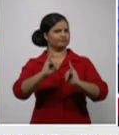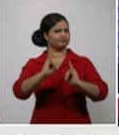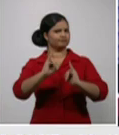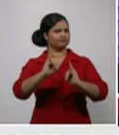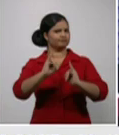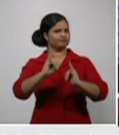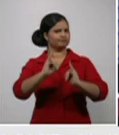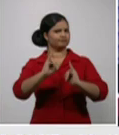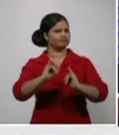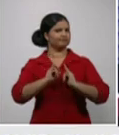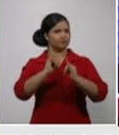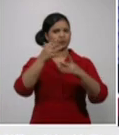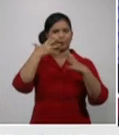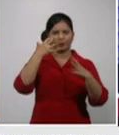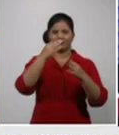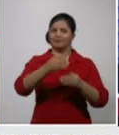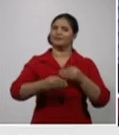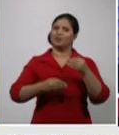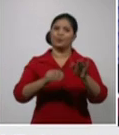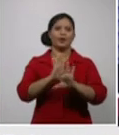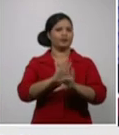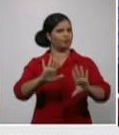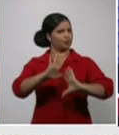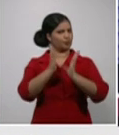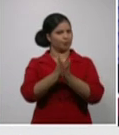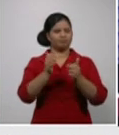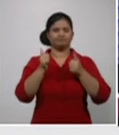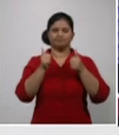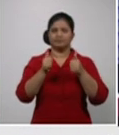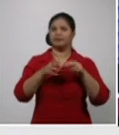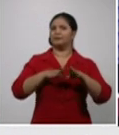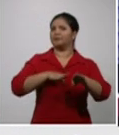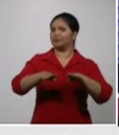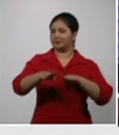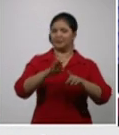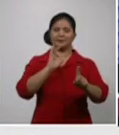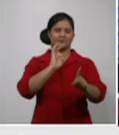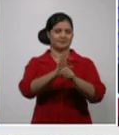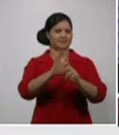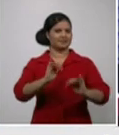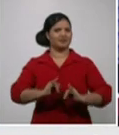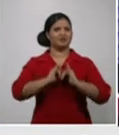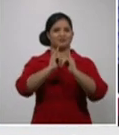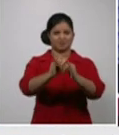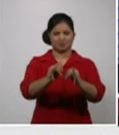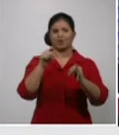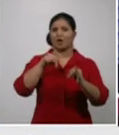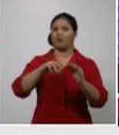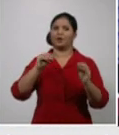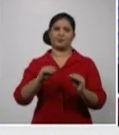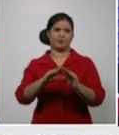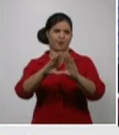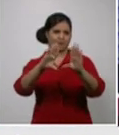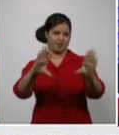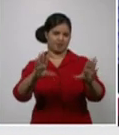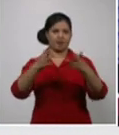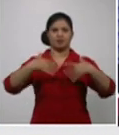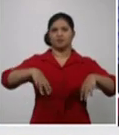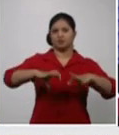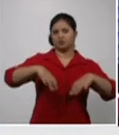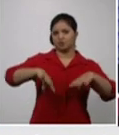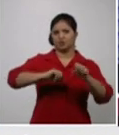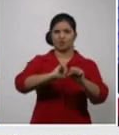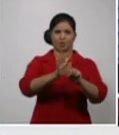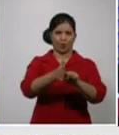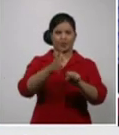Ya todo se encuentra listo en los estudios centrales de radio y televisión para llevar a usted el análisis sobre la situación epidemiológica en el